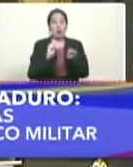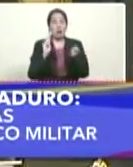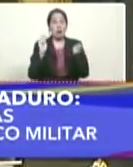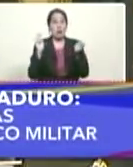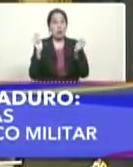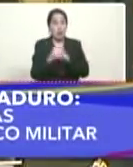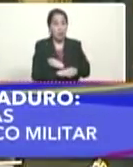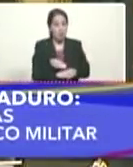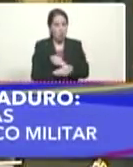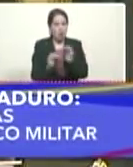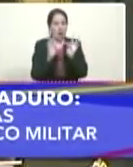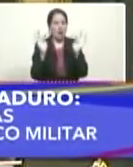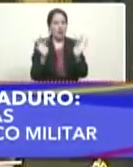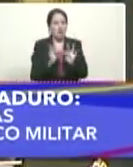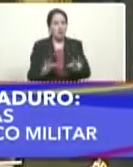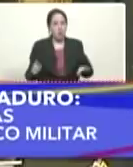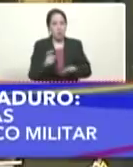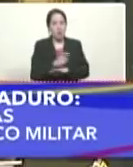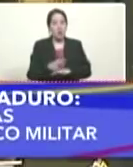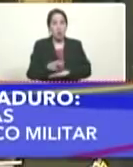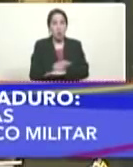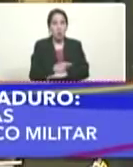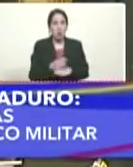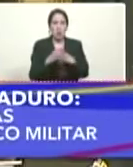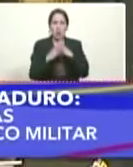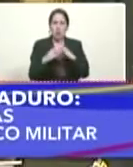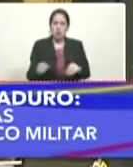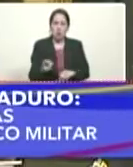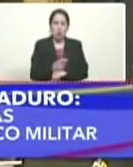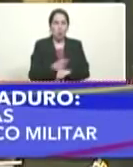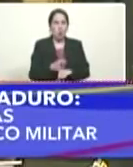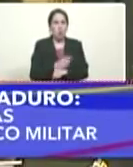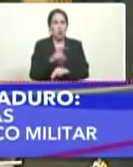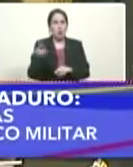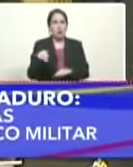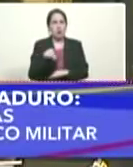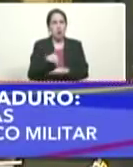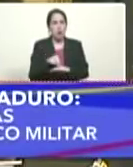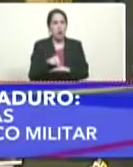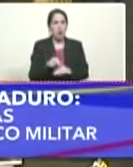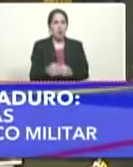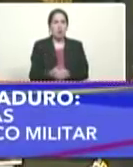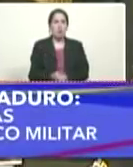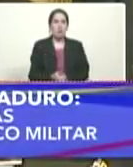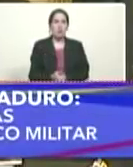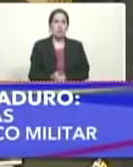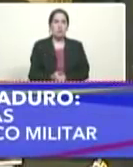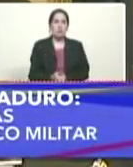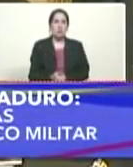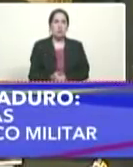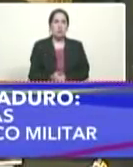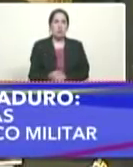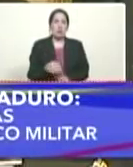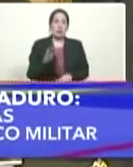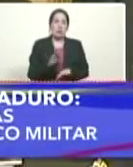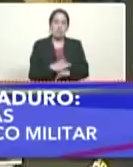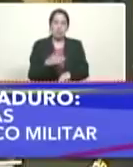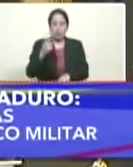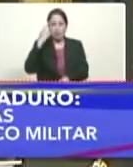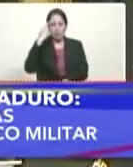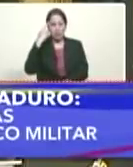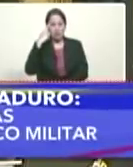en los métodos de gobierno y en todo lo que es el gobierno nacional porque sé leer las señales del tiempo